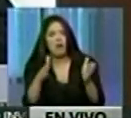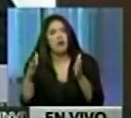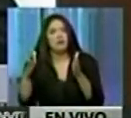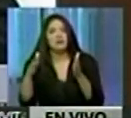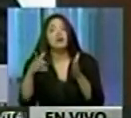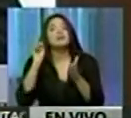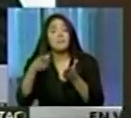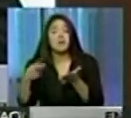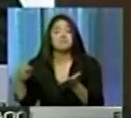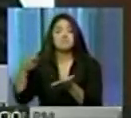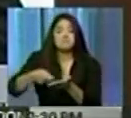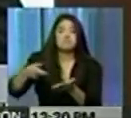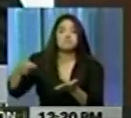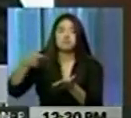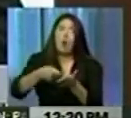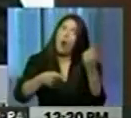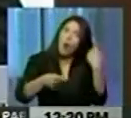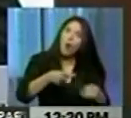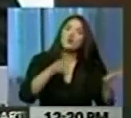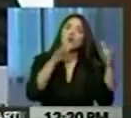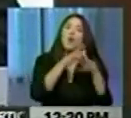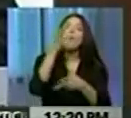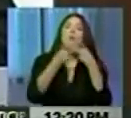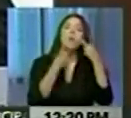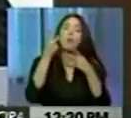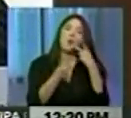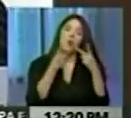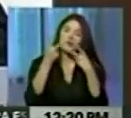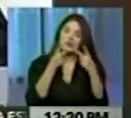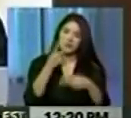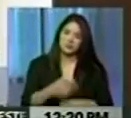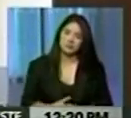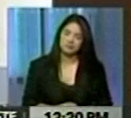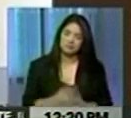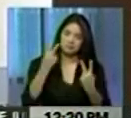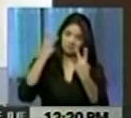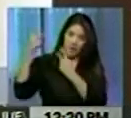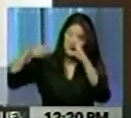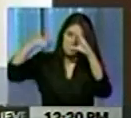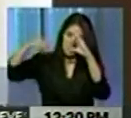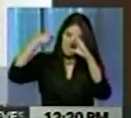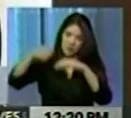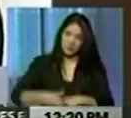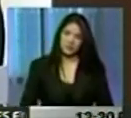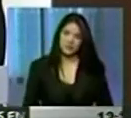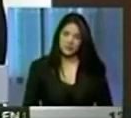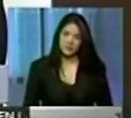financiadas por grupos políticos de la derecha nacional. Adelante, video.